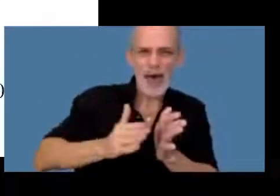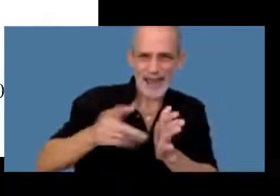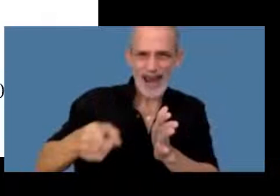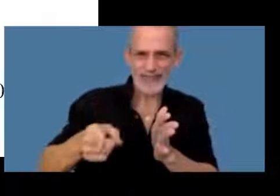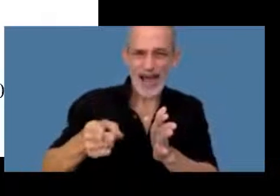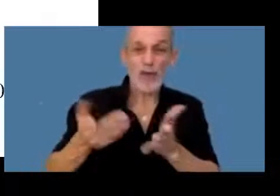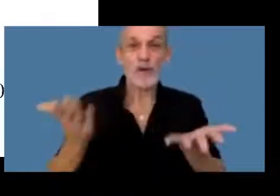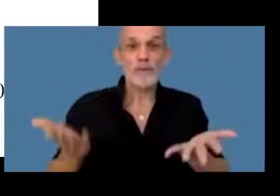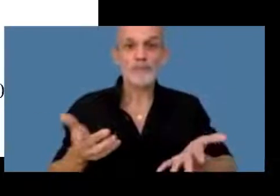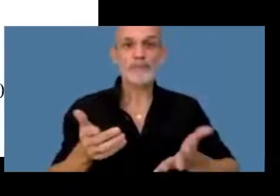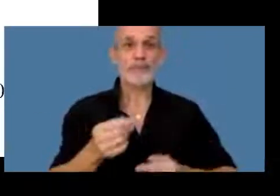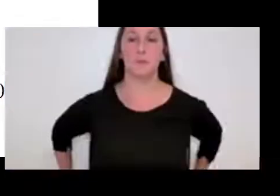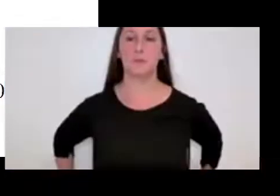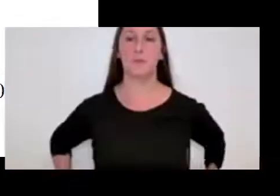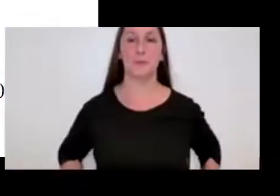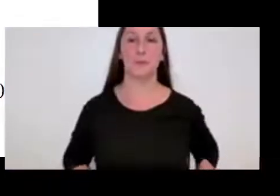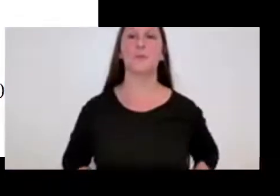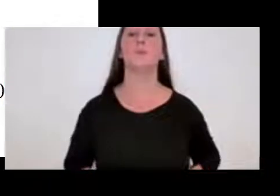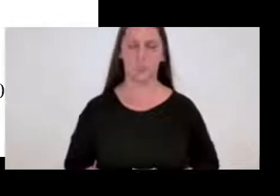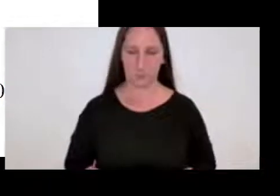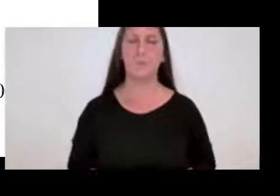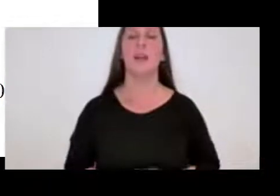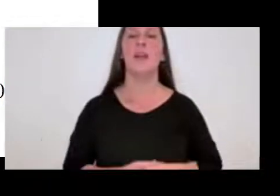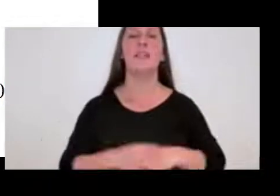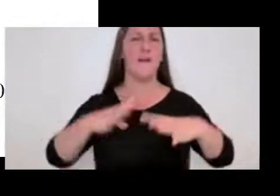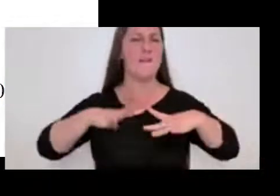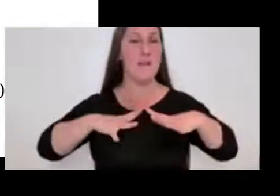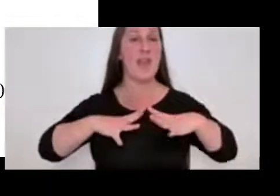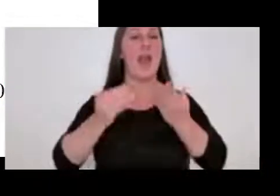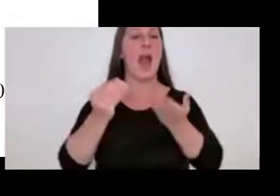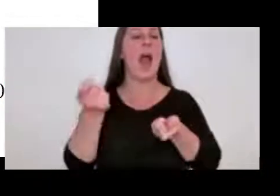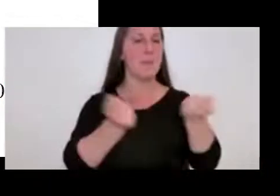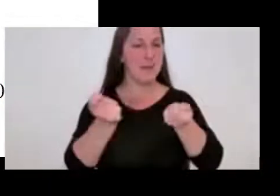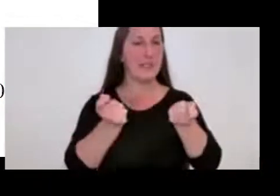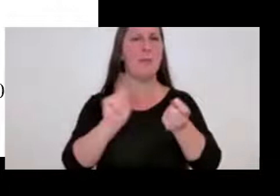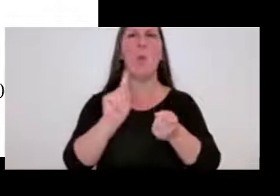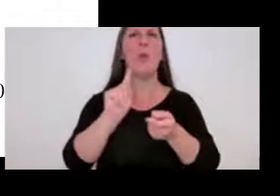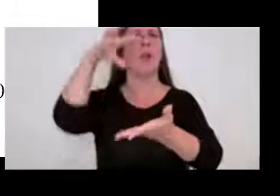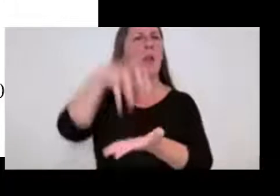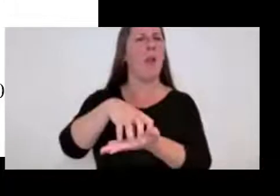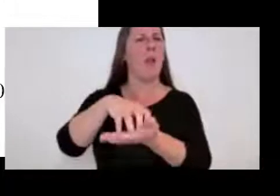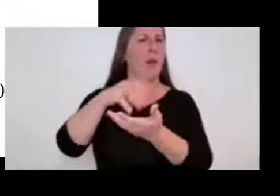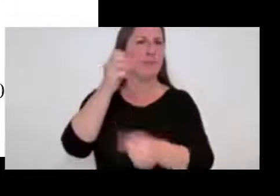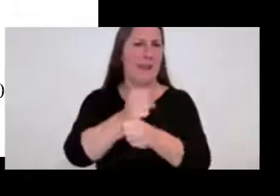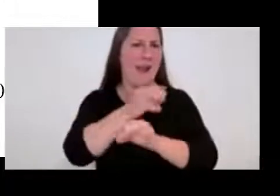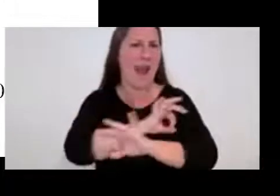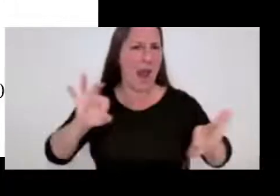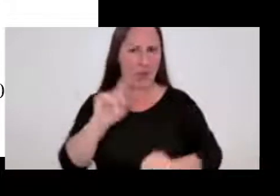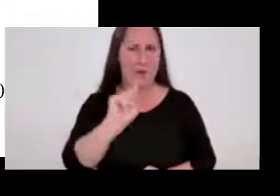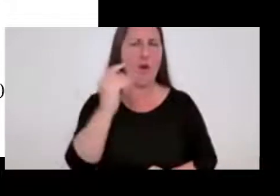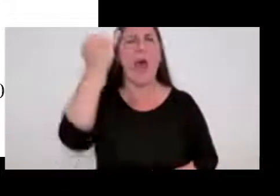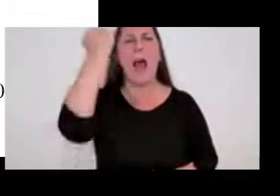Aquí esta feria administrativa no es que la administración deja de trabajar, sino que hay una especie